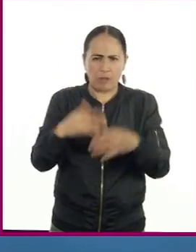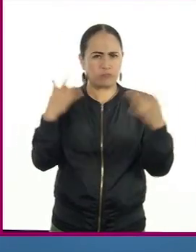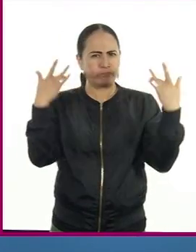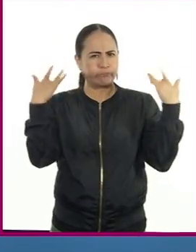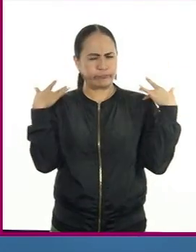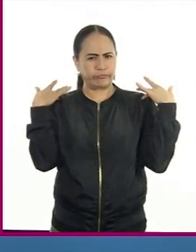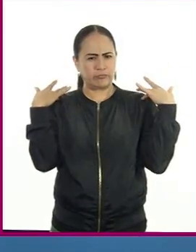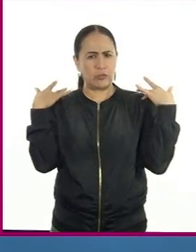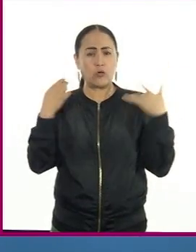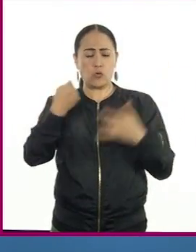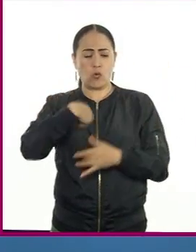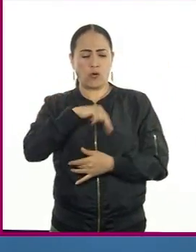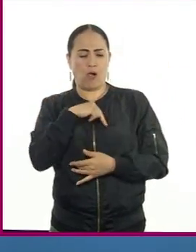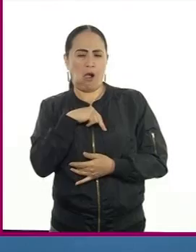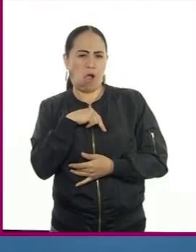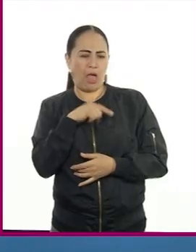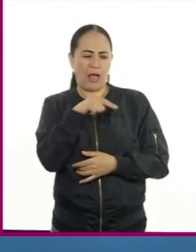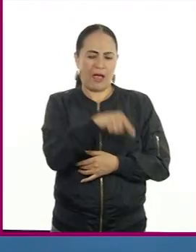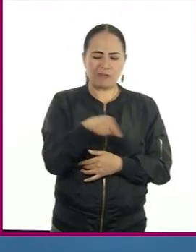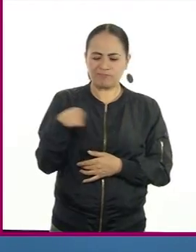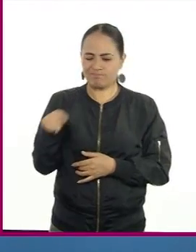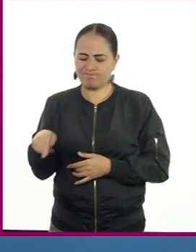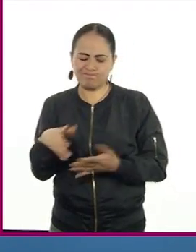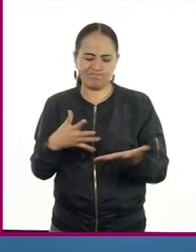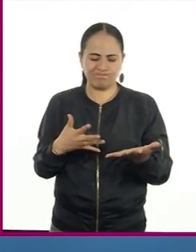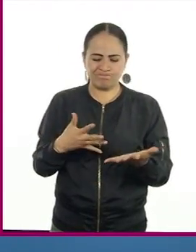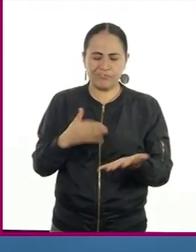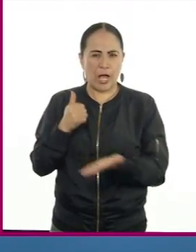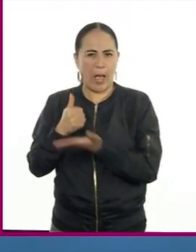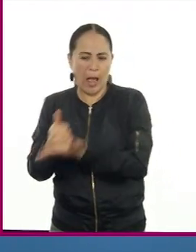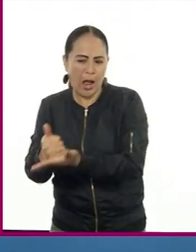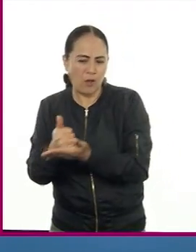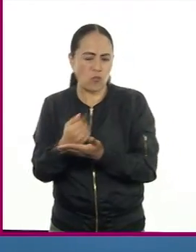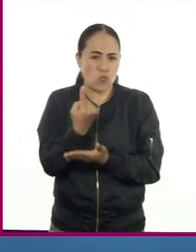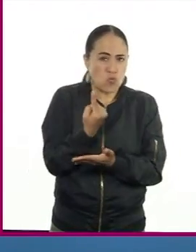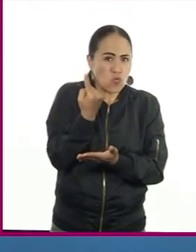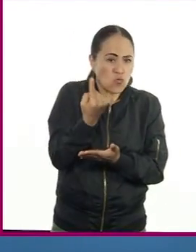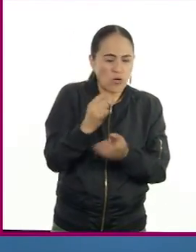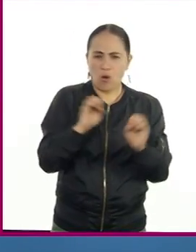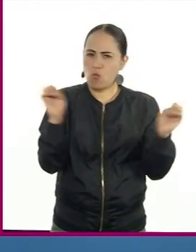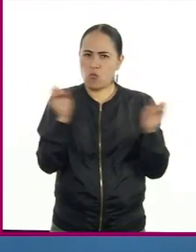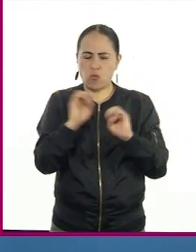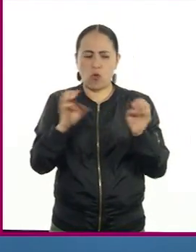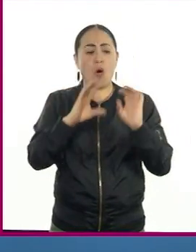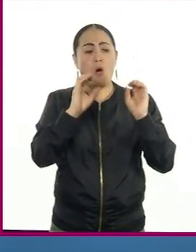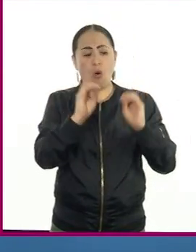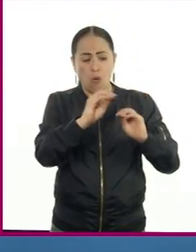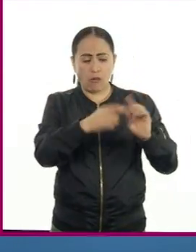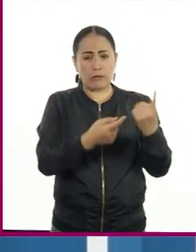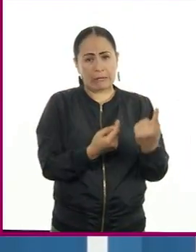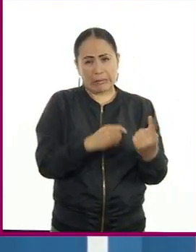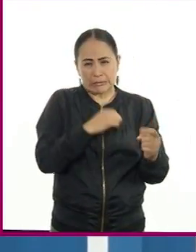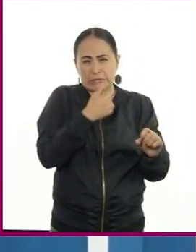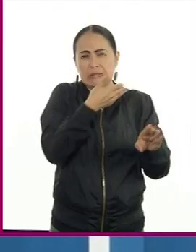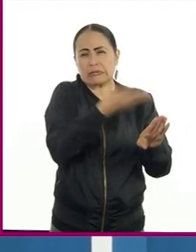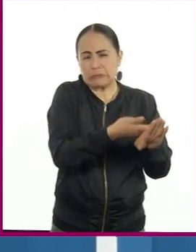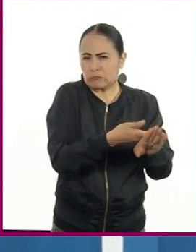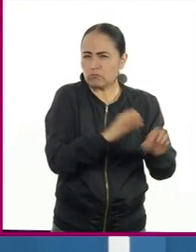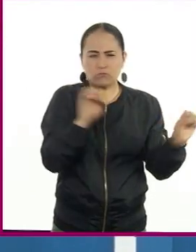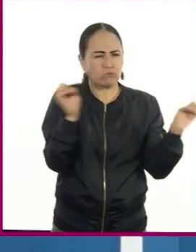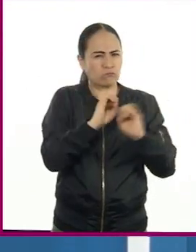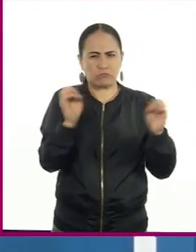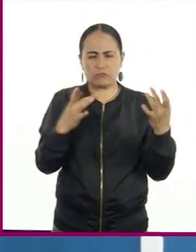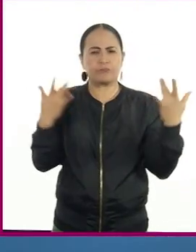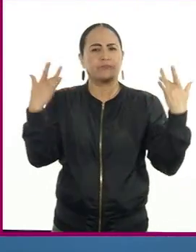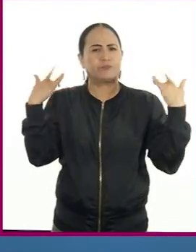no tomamos partido por ninguna persona ni intentamos dañar a alguien. De